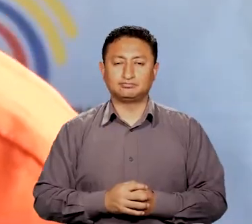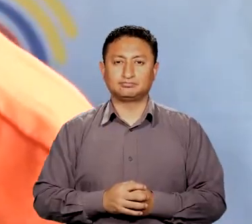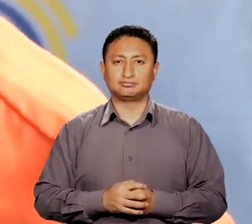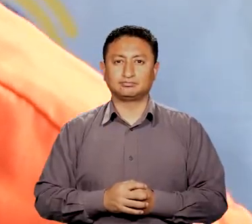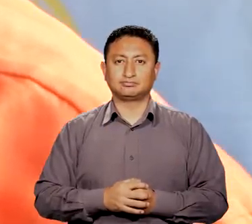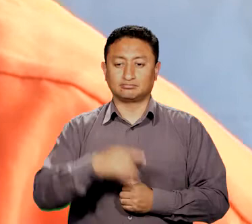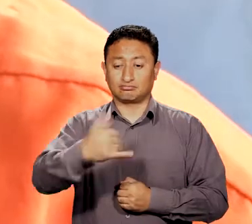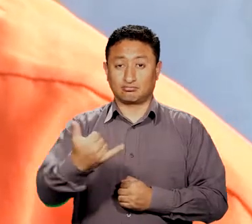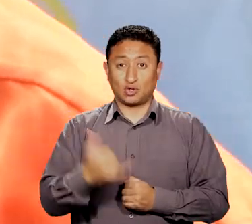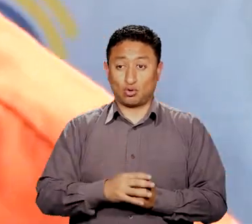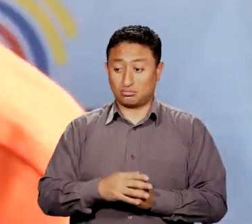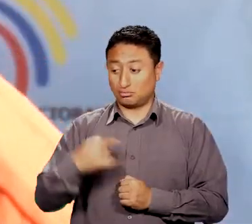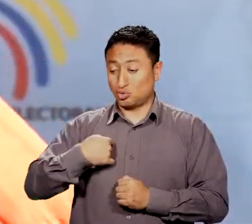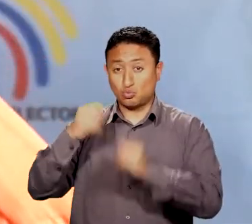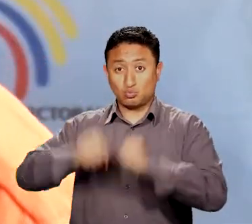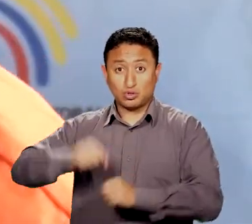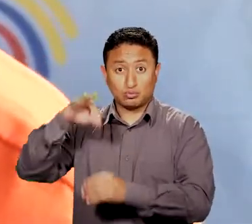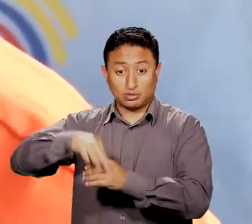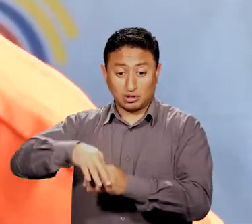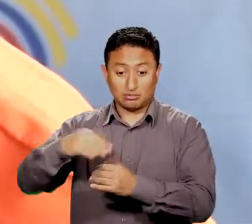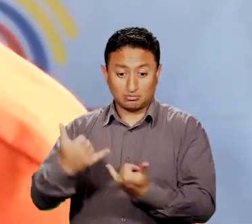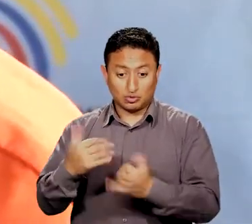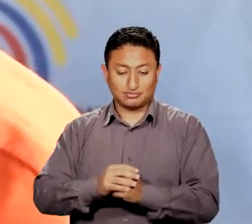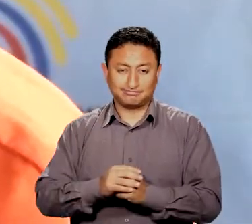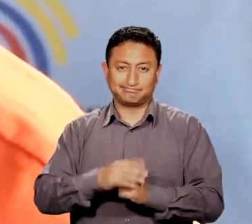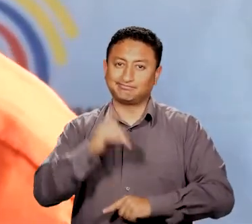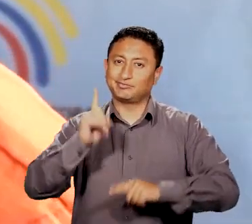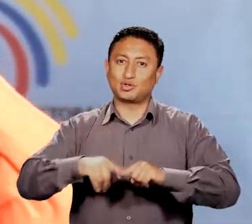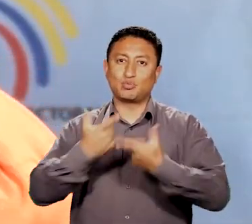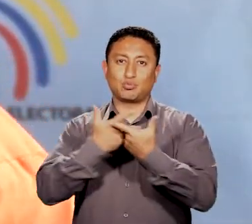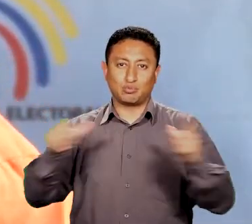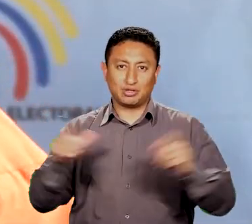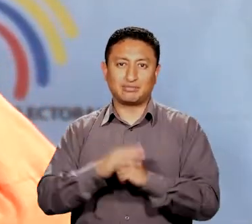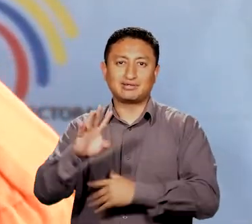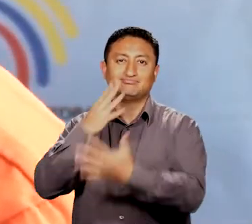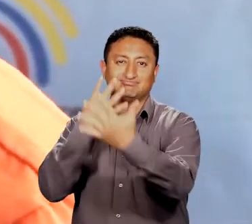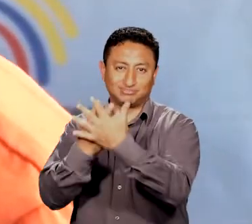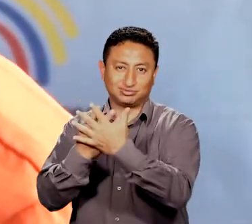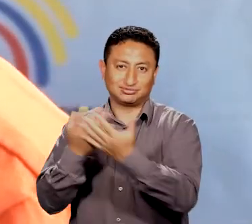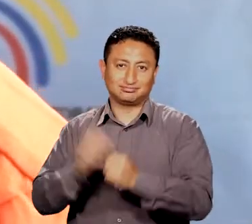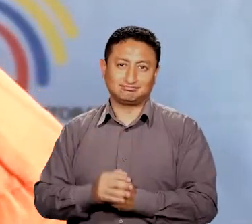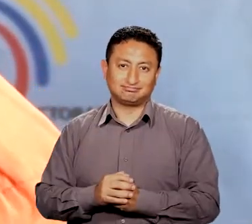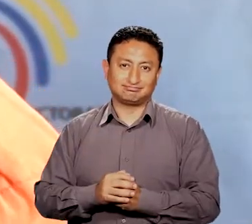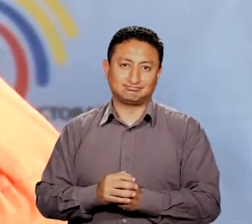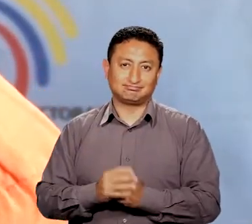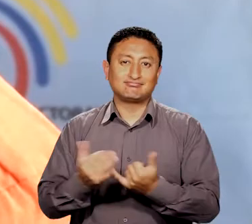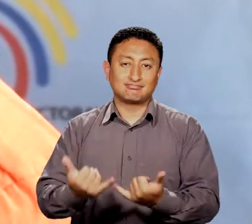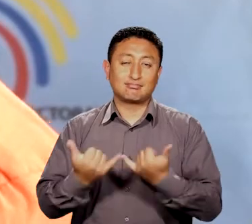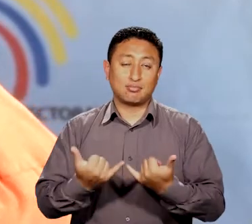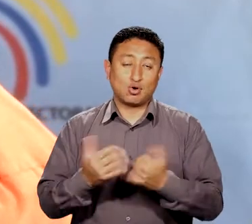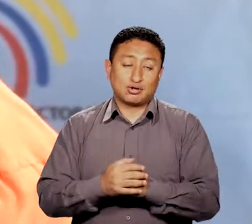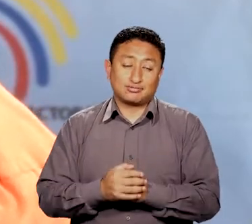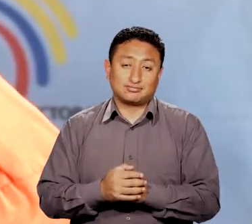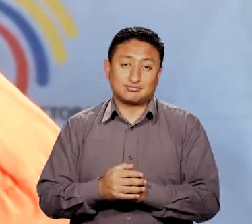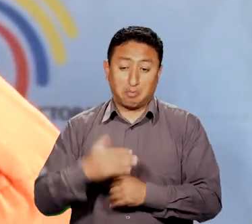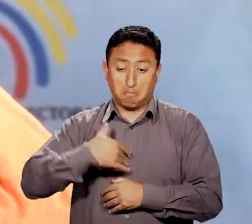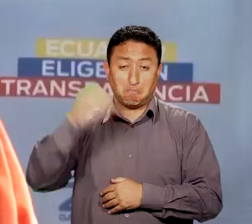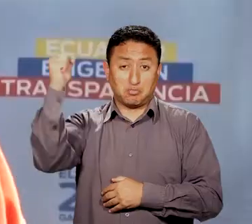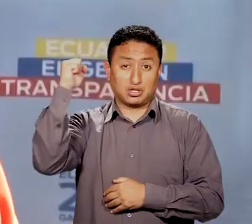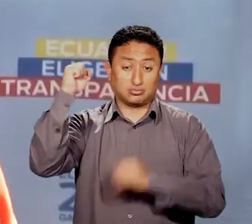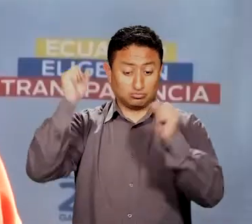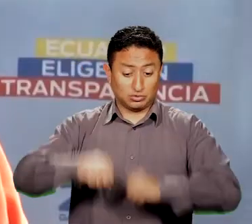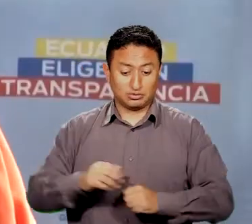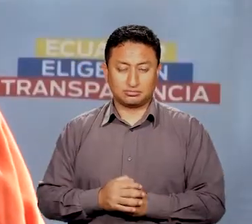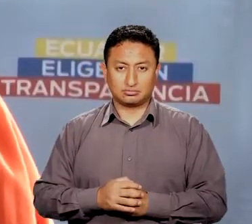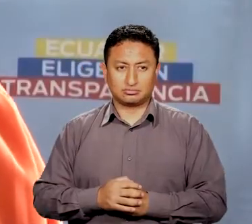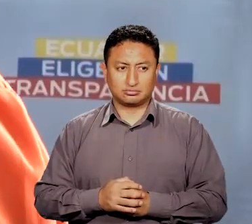esto lo que es la votación, ya que nos encontramos hoy en día privados de libertad y por lo tanto no han hecho ejercer un derecho.